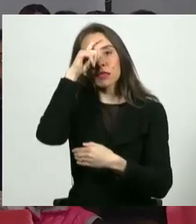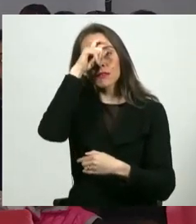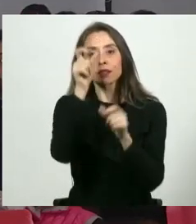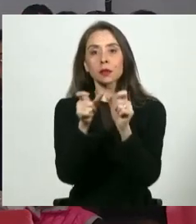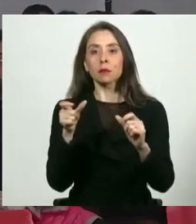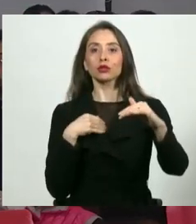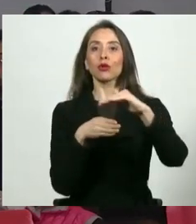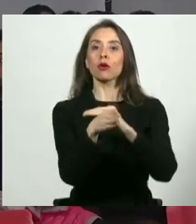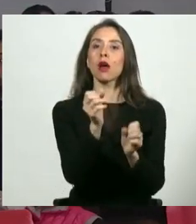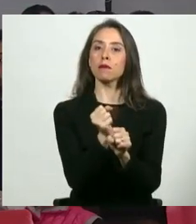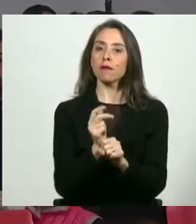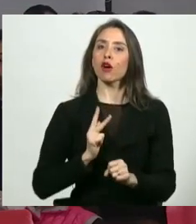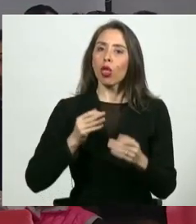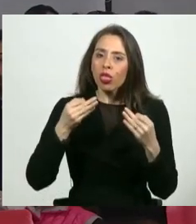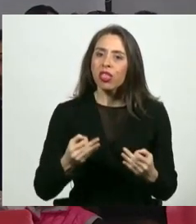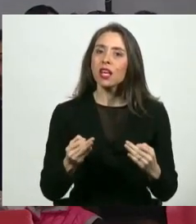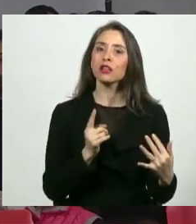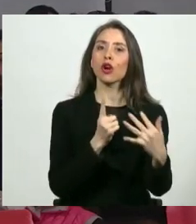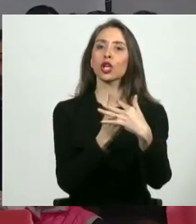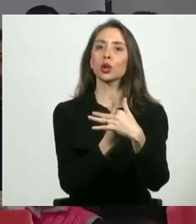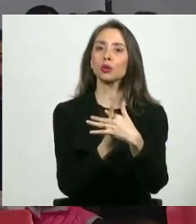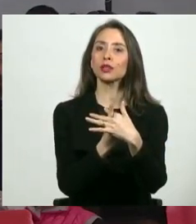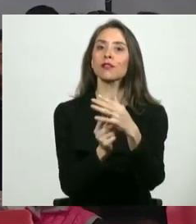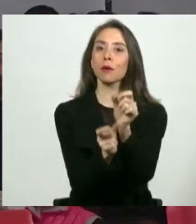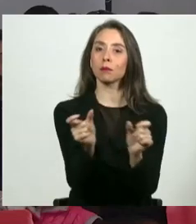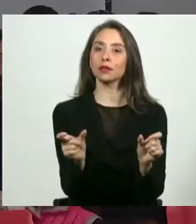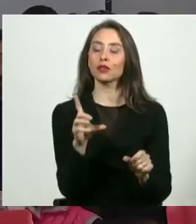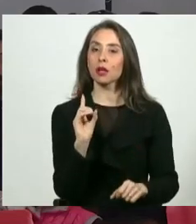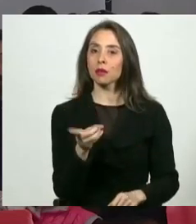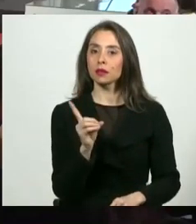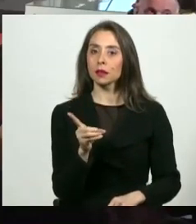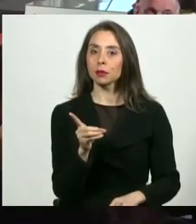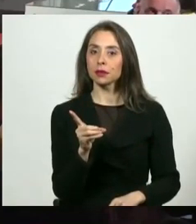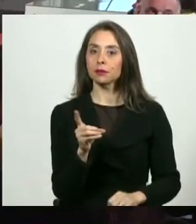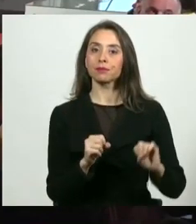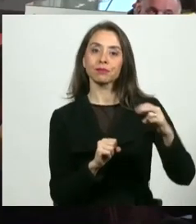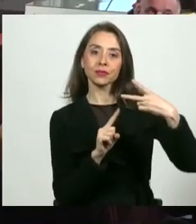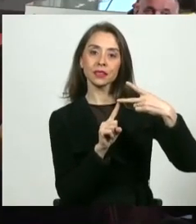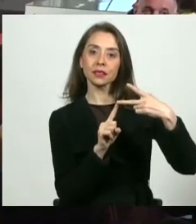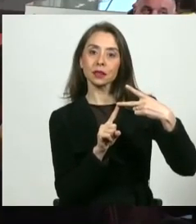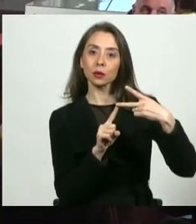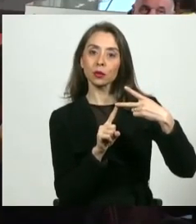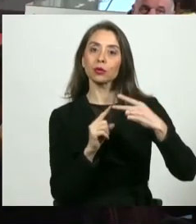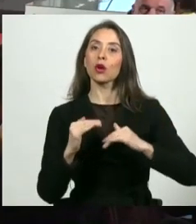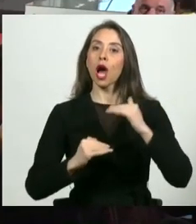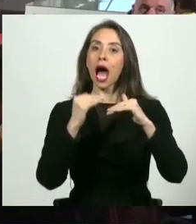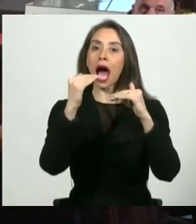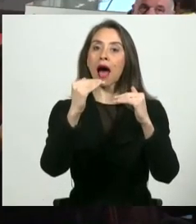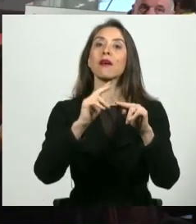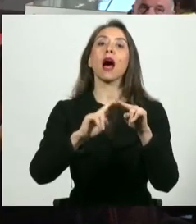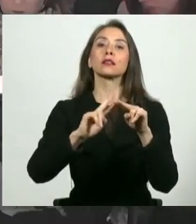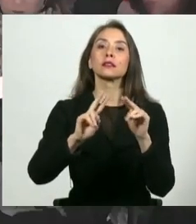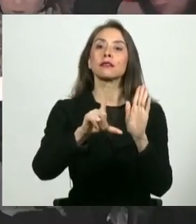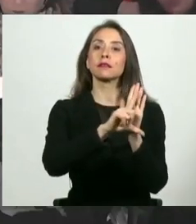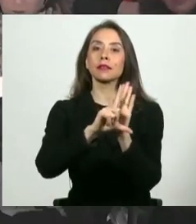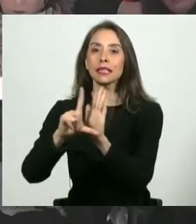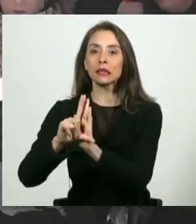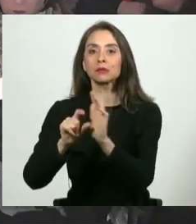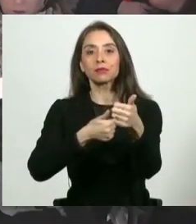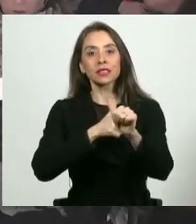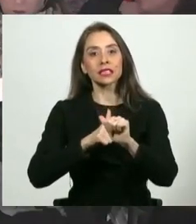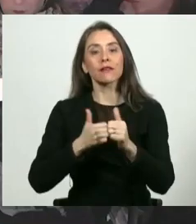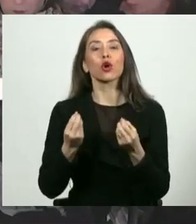al empleo digno e inclusivo en personas con discapacidad. El segundo, avances legislativos y desafíos